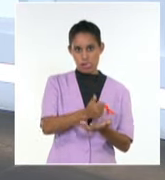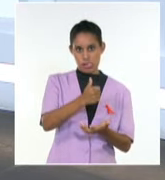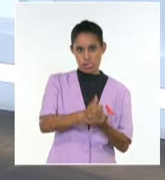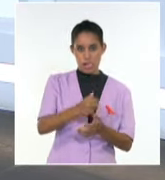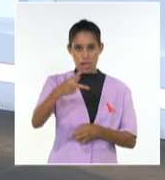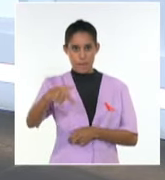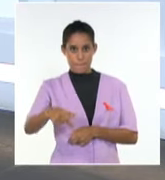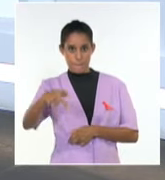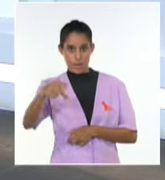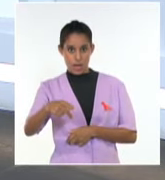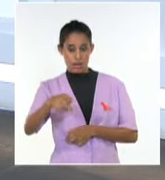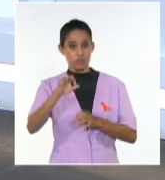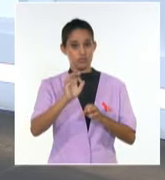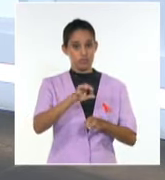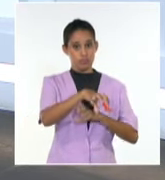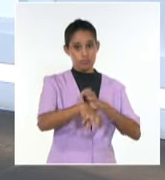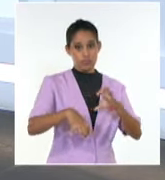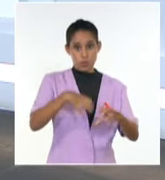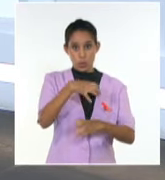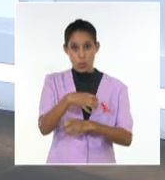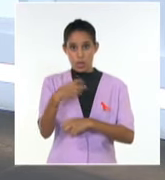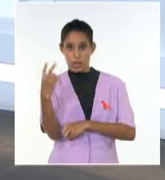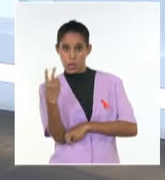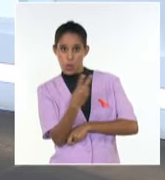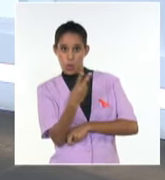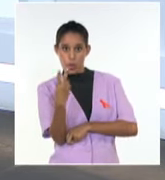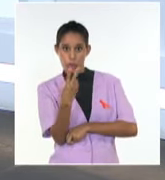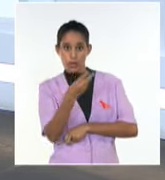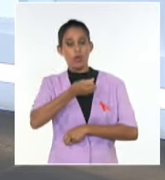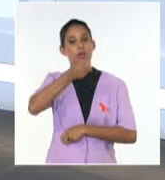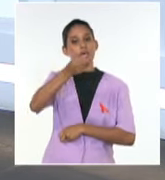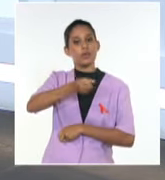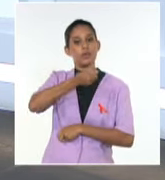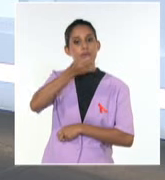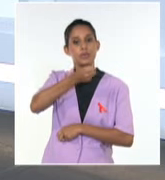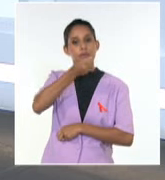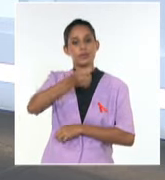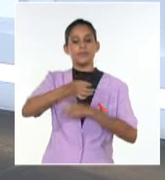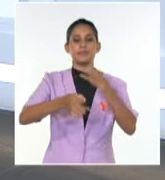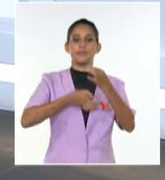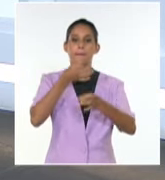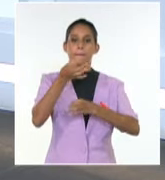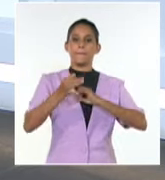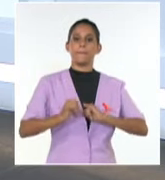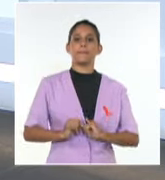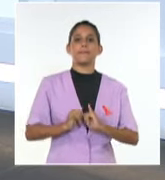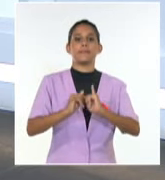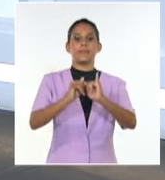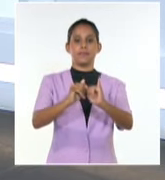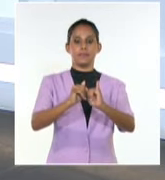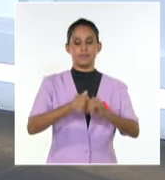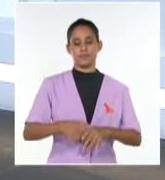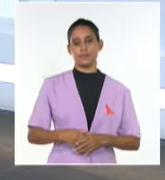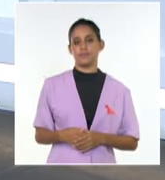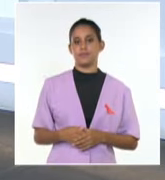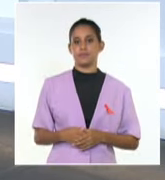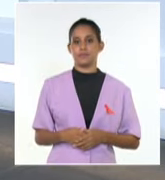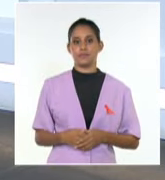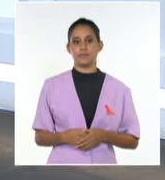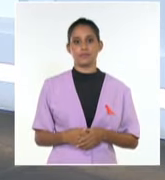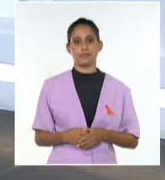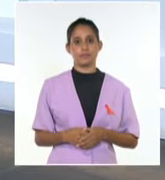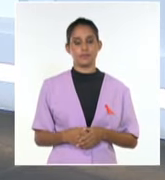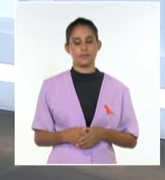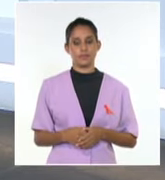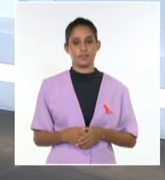Desde Tremblay, los colegas Duanis Hernández y Hernández Luján establecen contacto con nuestro espacio informativo.